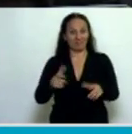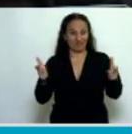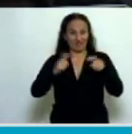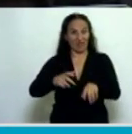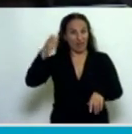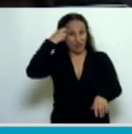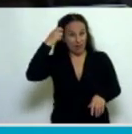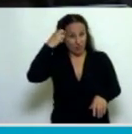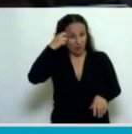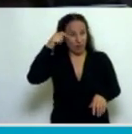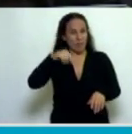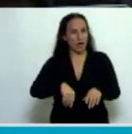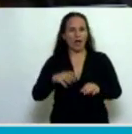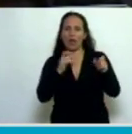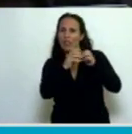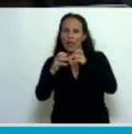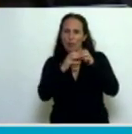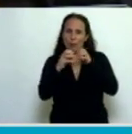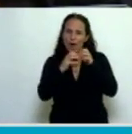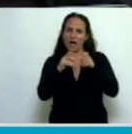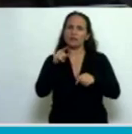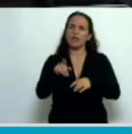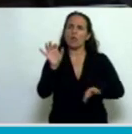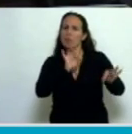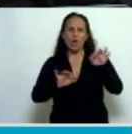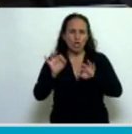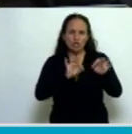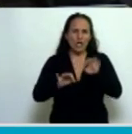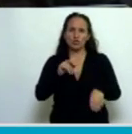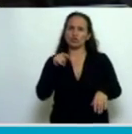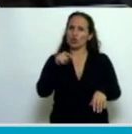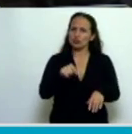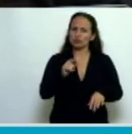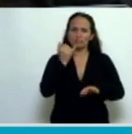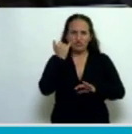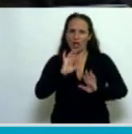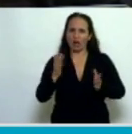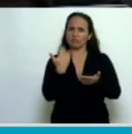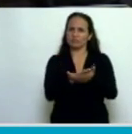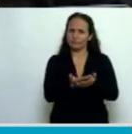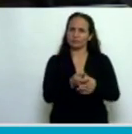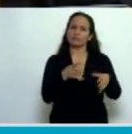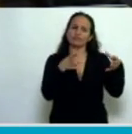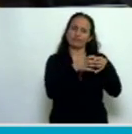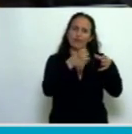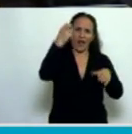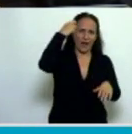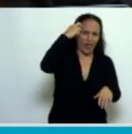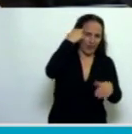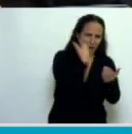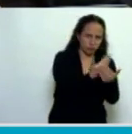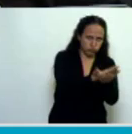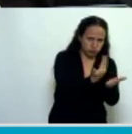Cámara podamos debatir de una vez por todas los proyectos que hemos presentado desde el bloque de la Unión Cívica